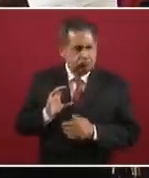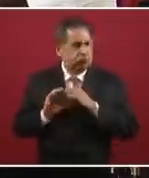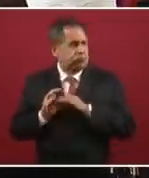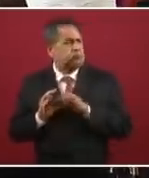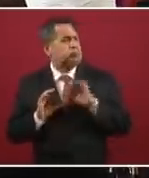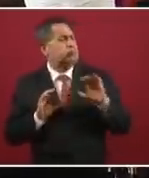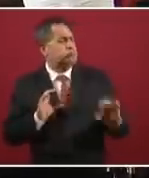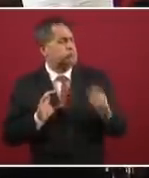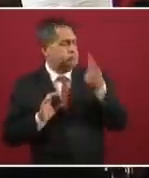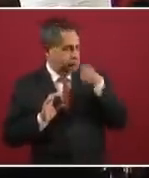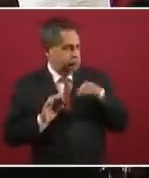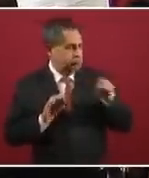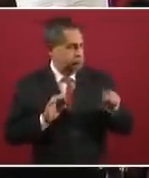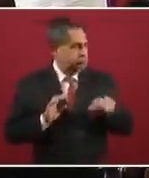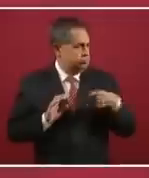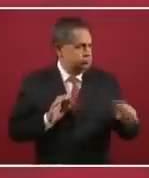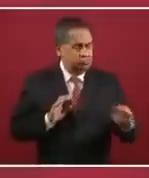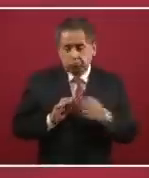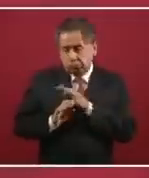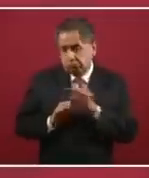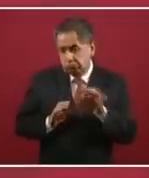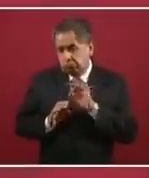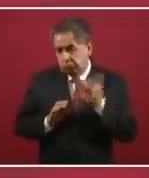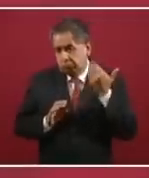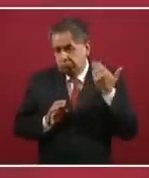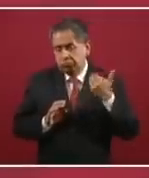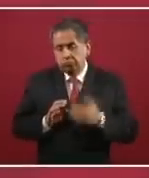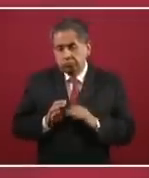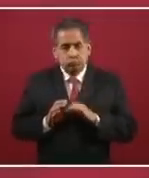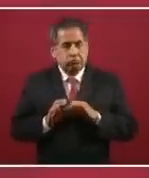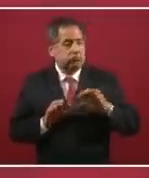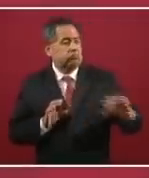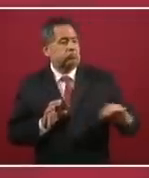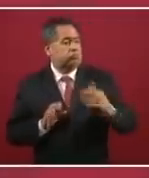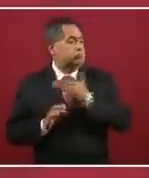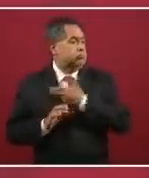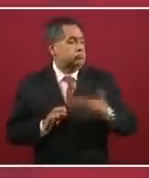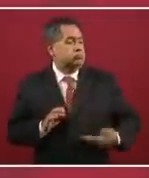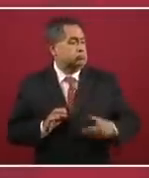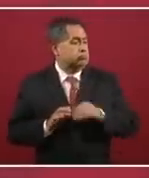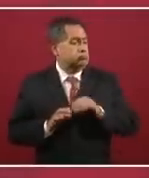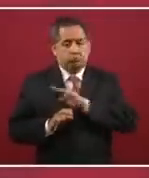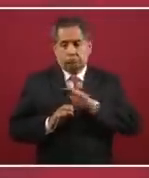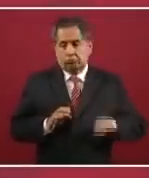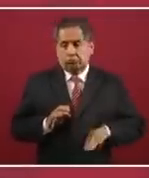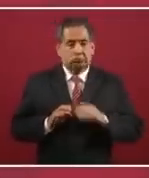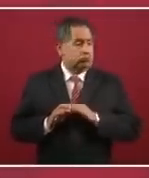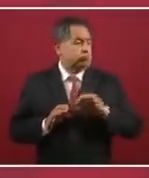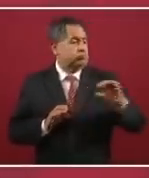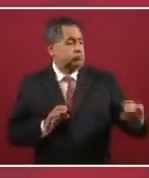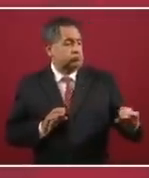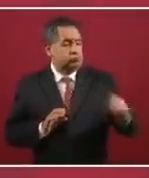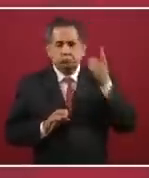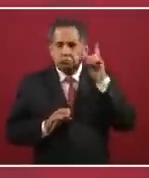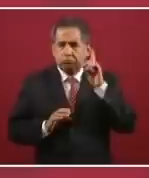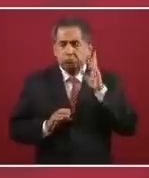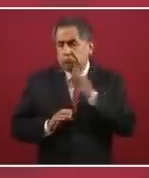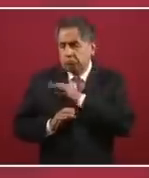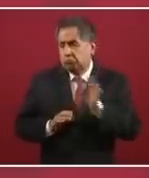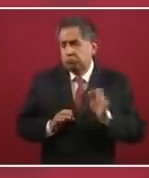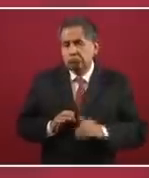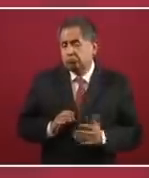asignar lo que le correspondía a un presidente municipal de Durango.